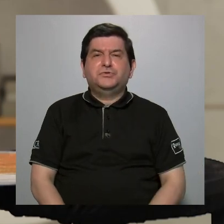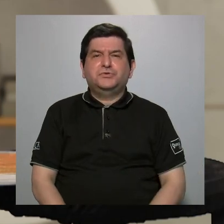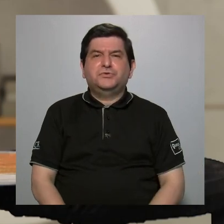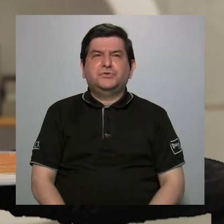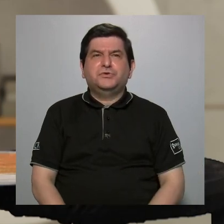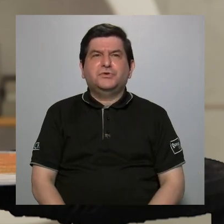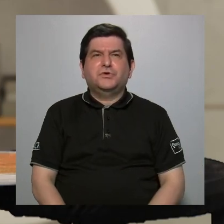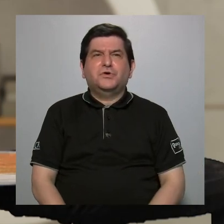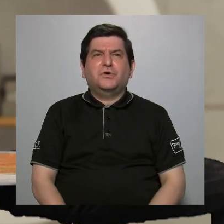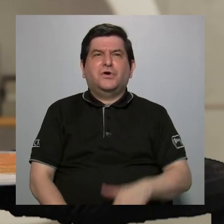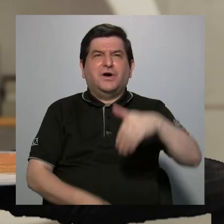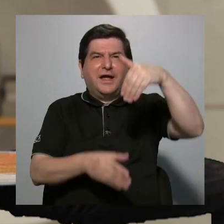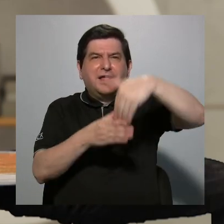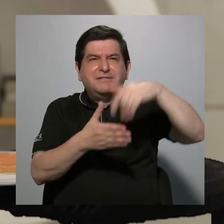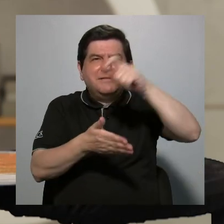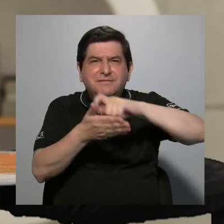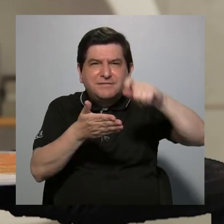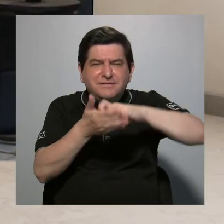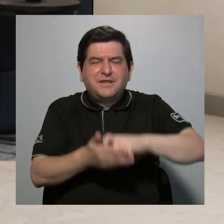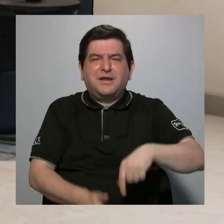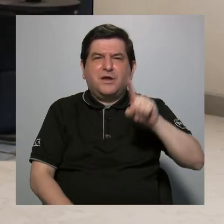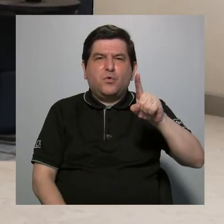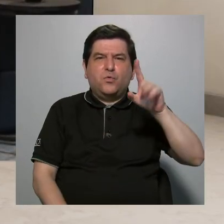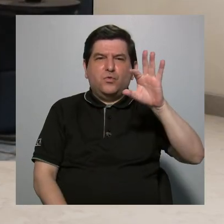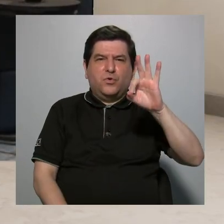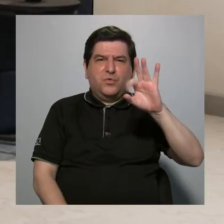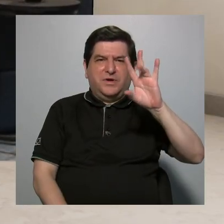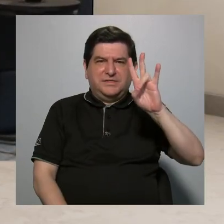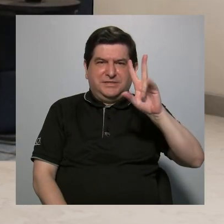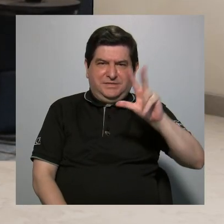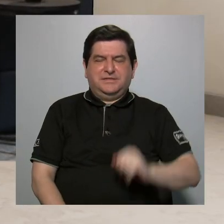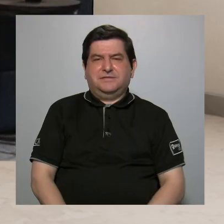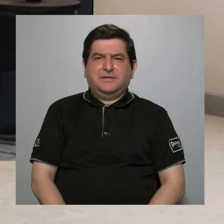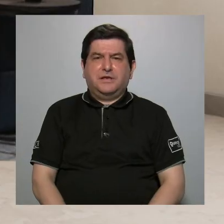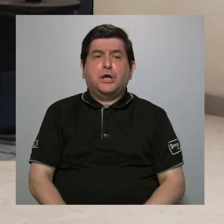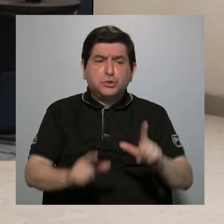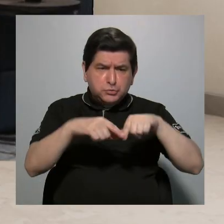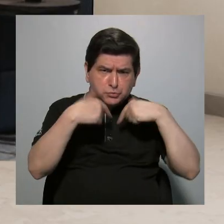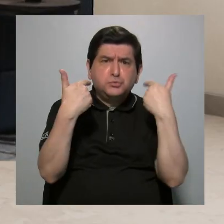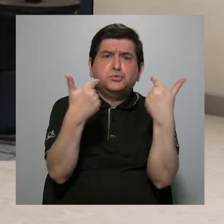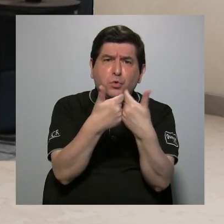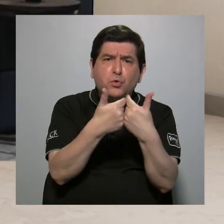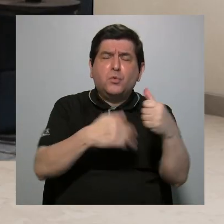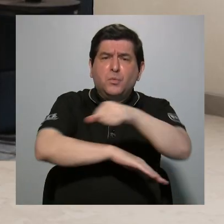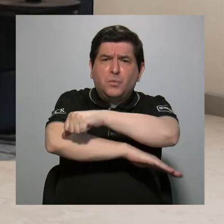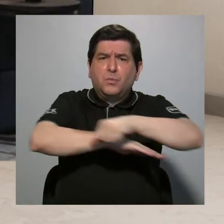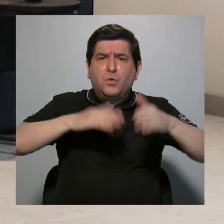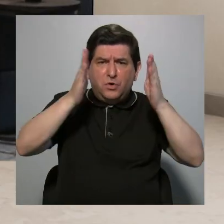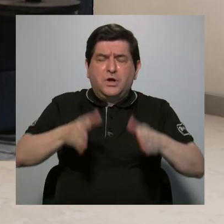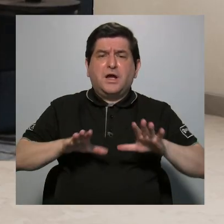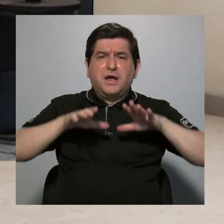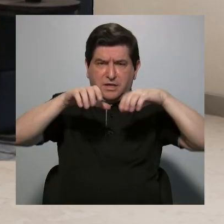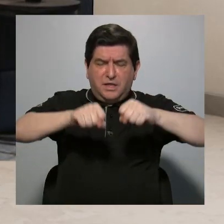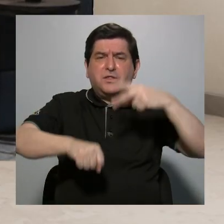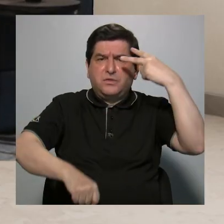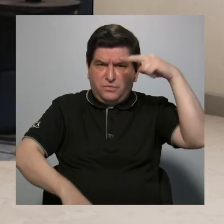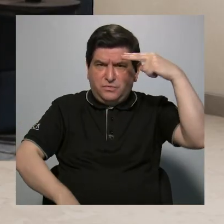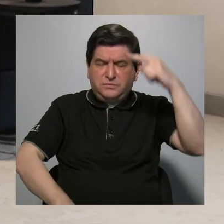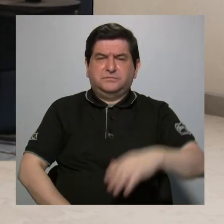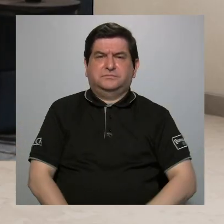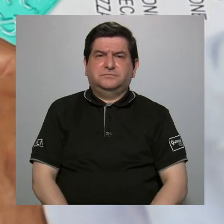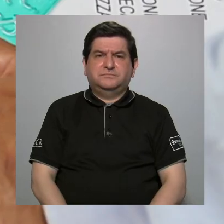a la escuela en el 73. ¿No? Sí habíamos un grupo de arquitectos graduados en